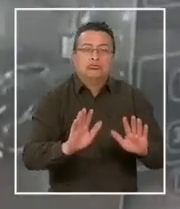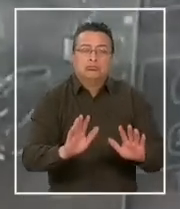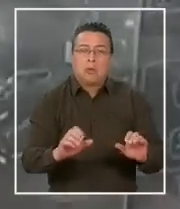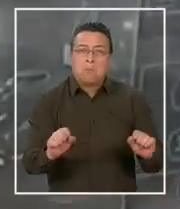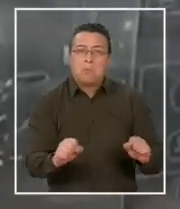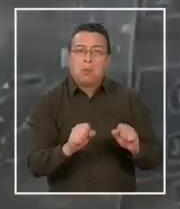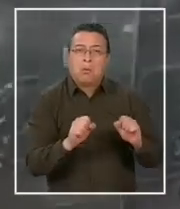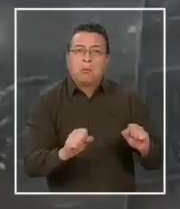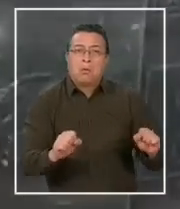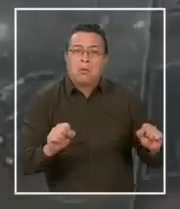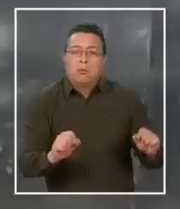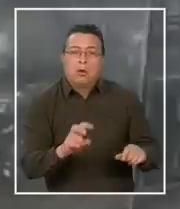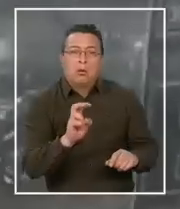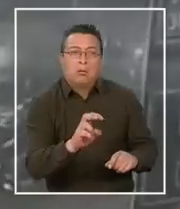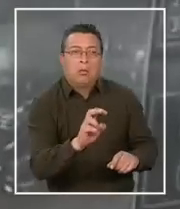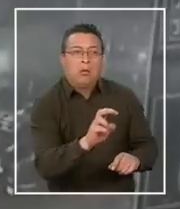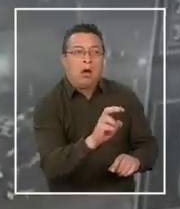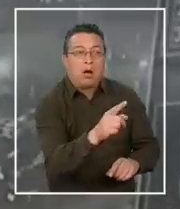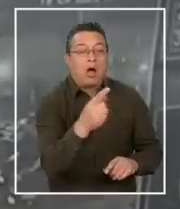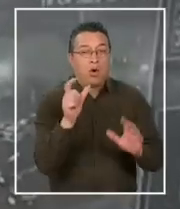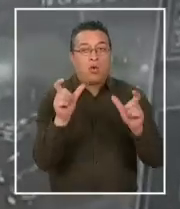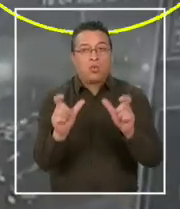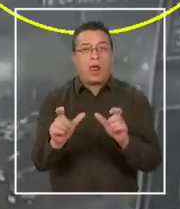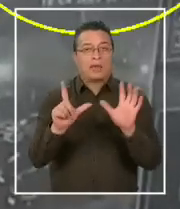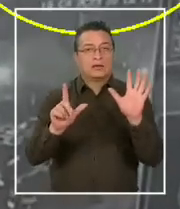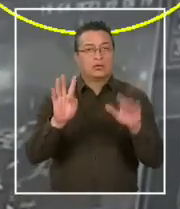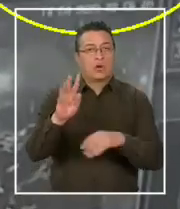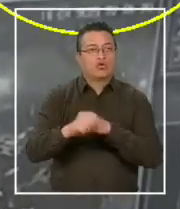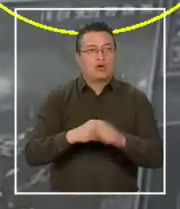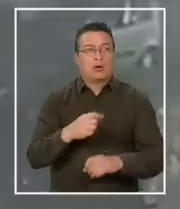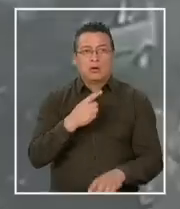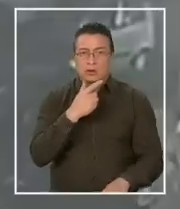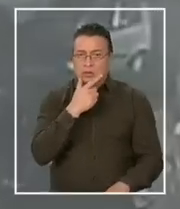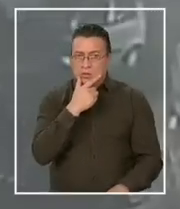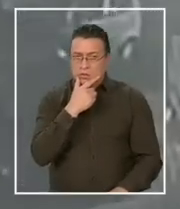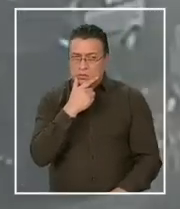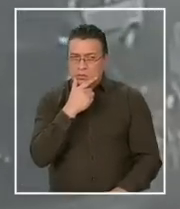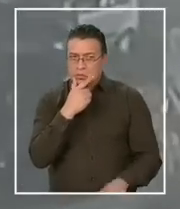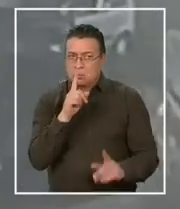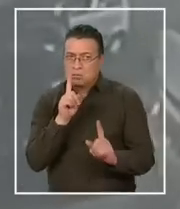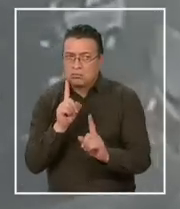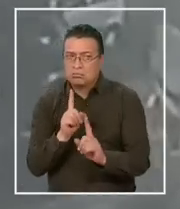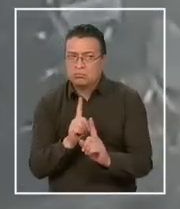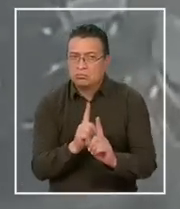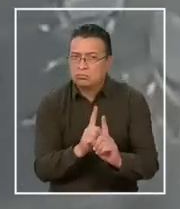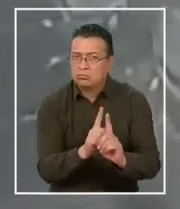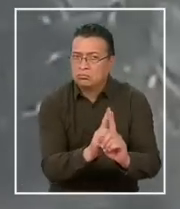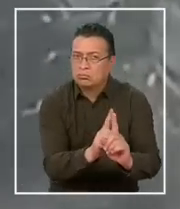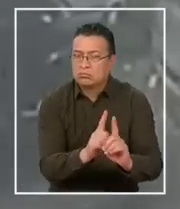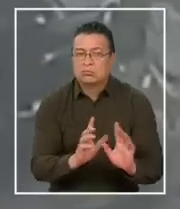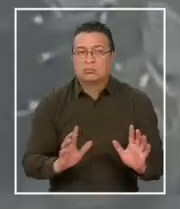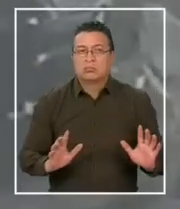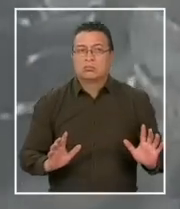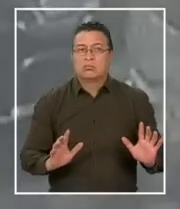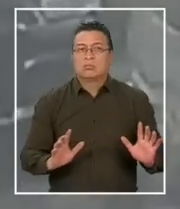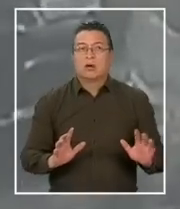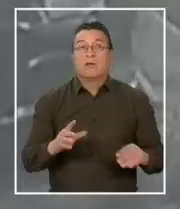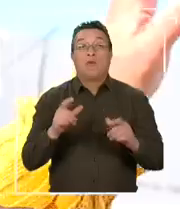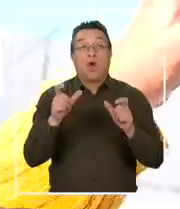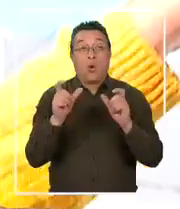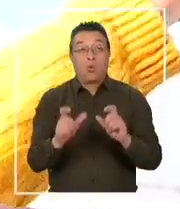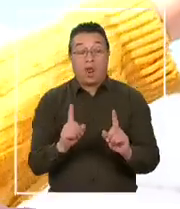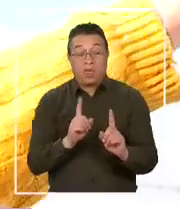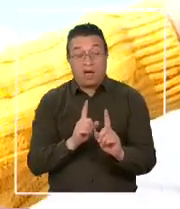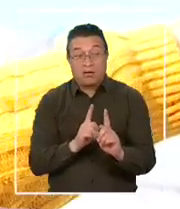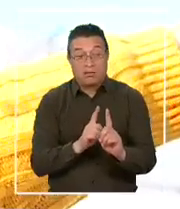pero algo sospechó el guardia de 74 años, quien decide seguirla. Y cuando el guardia ve